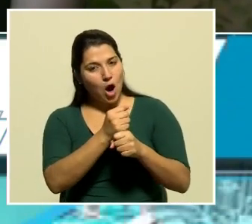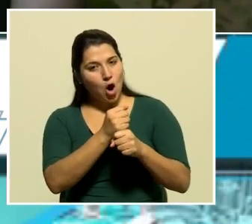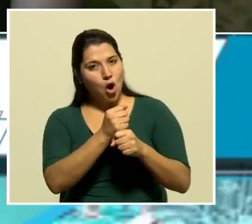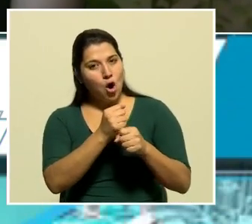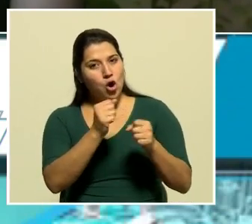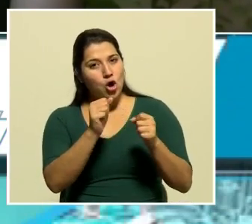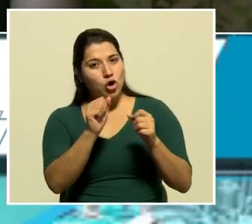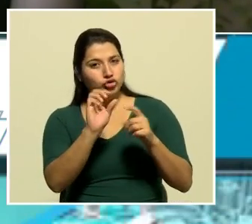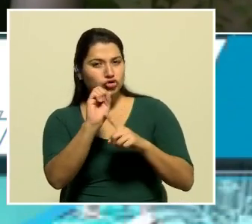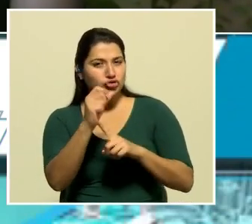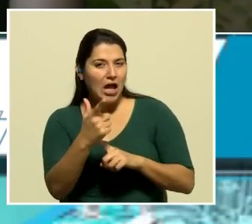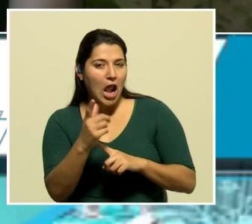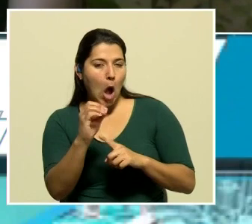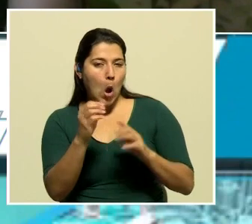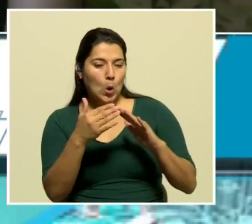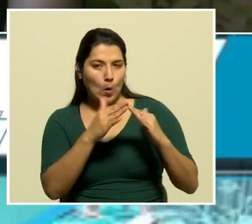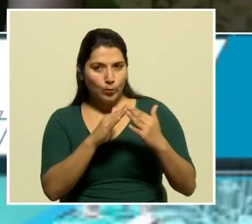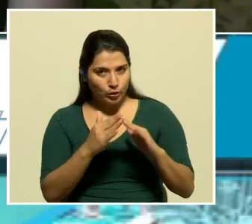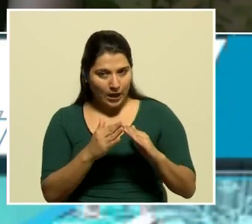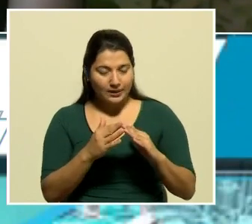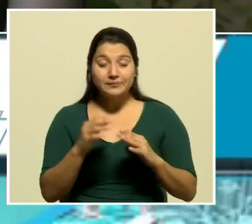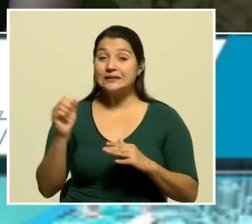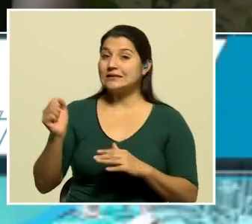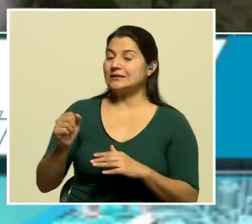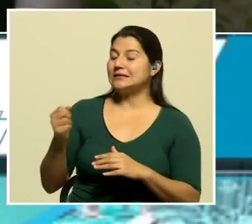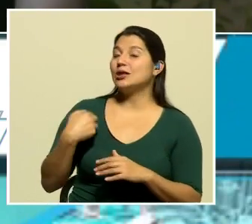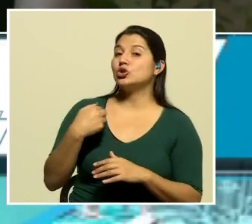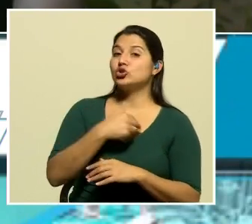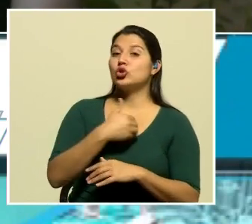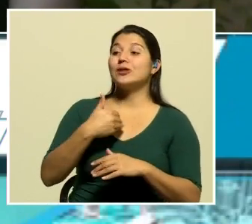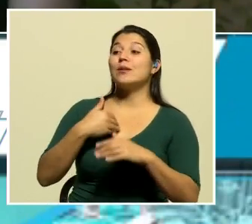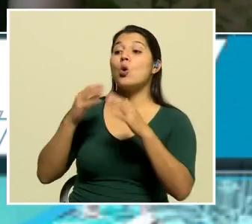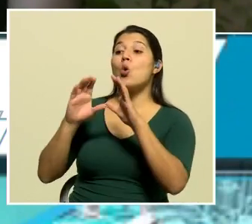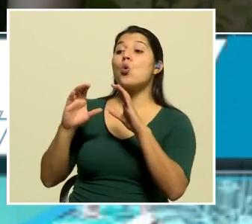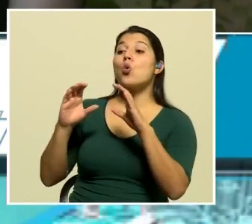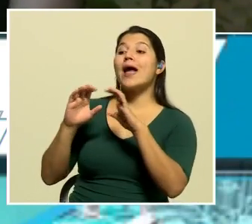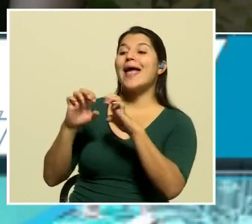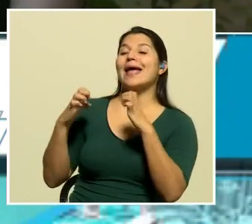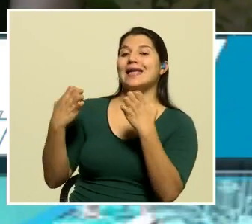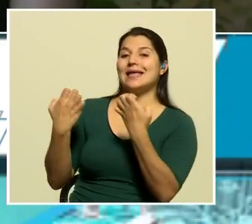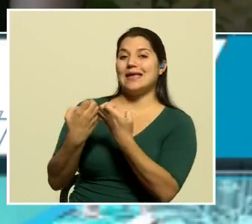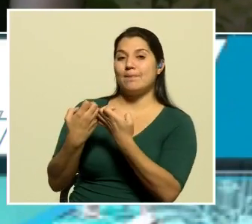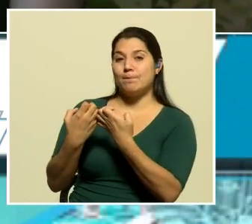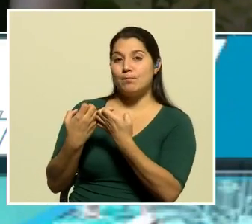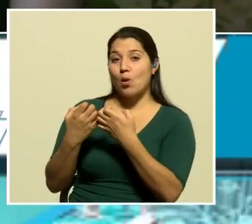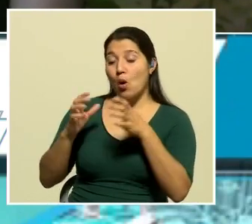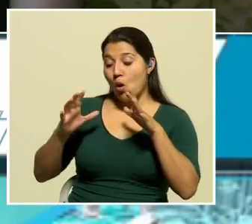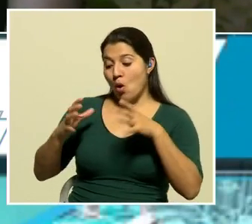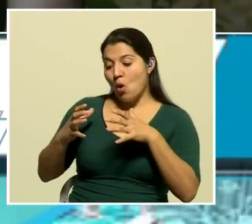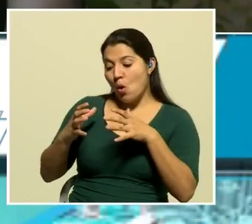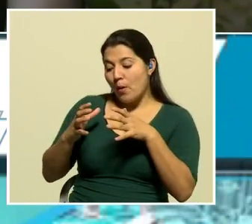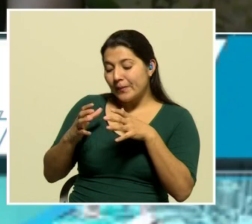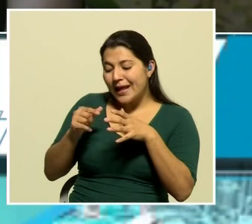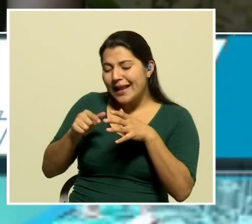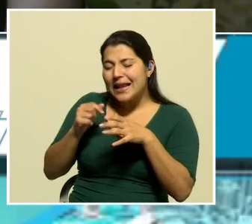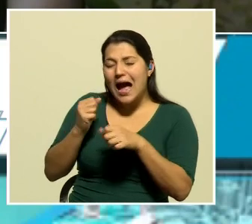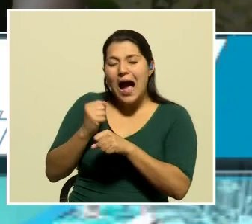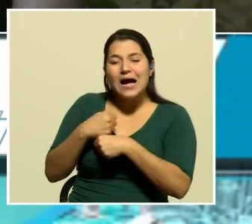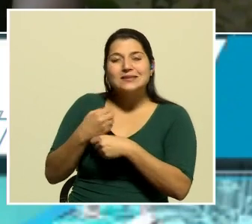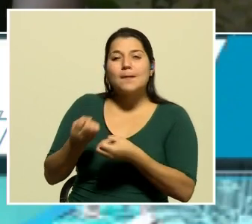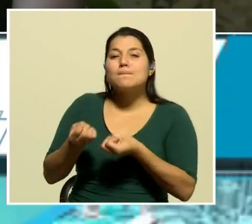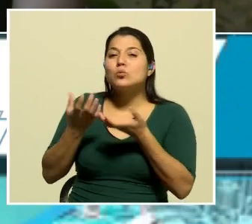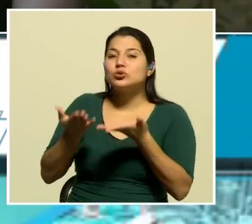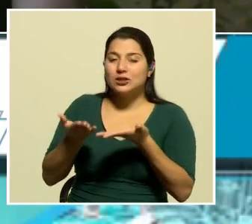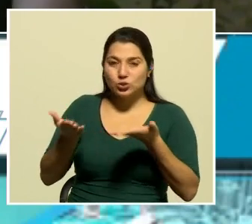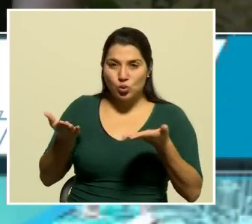desarrollan. Sí, tenemos un equipo comercial súper pequeño que hace miles de cosas. Entonces